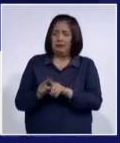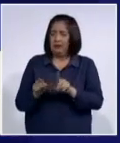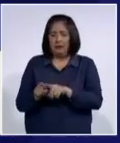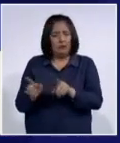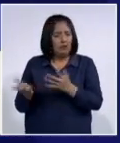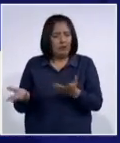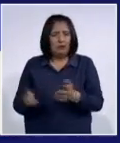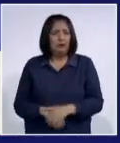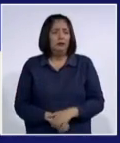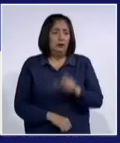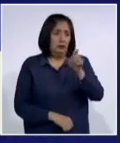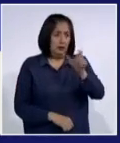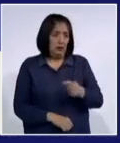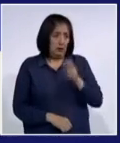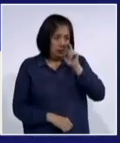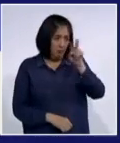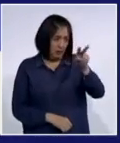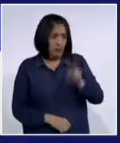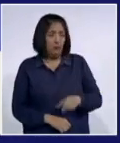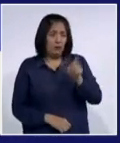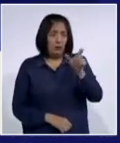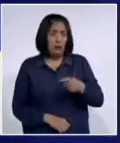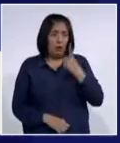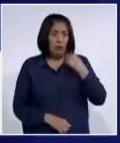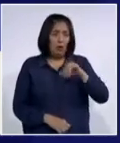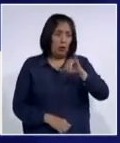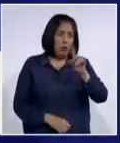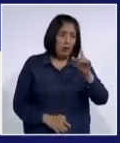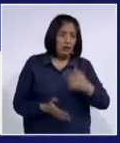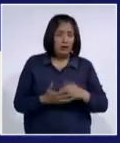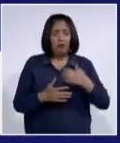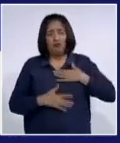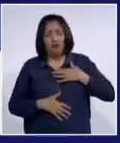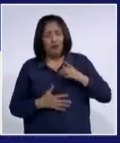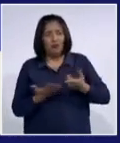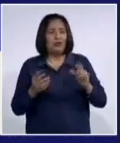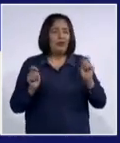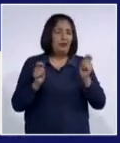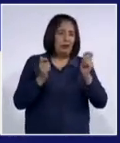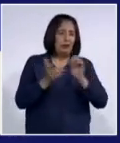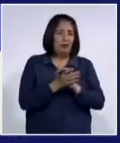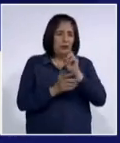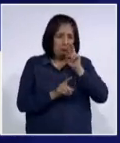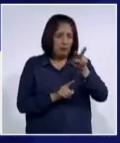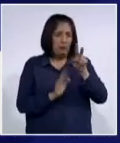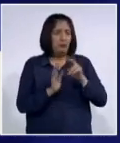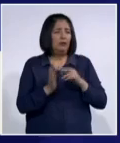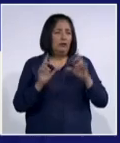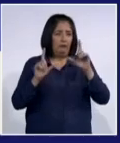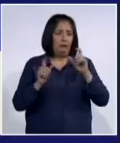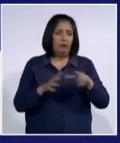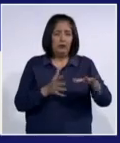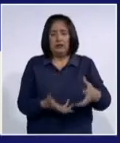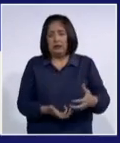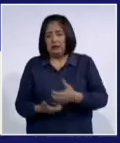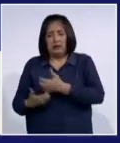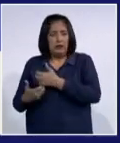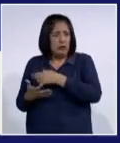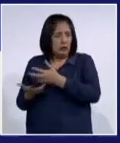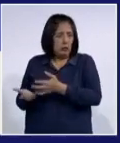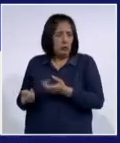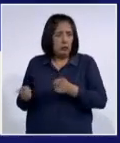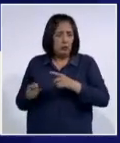situación. Joaquín, a quien vemos disfrutar de la vida y festejar con la familia y amigos en estas imágenes, salió a poner a buen recaudo al